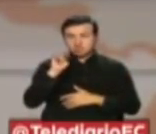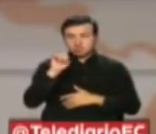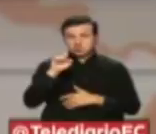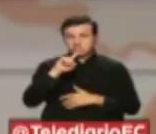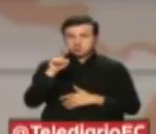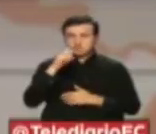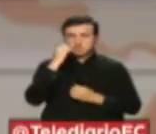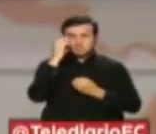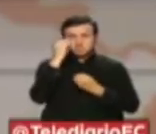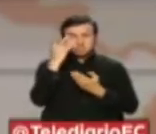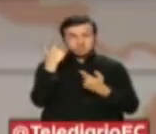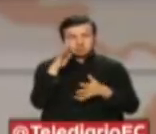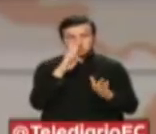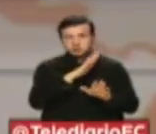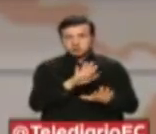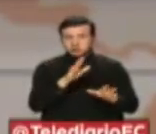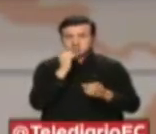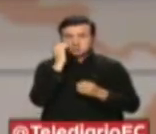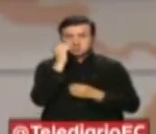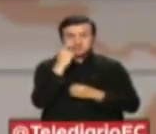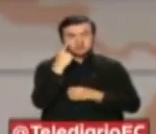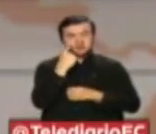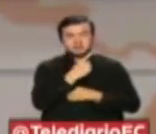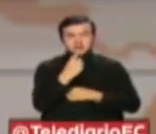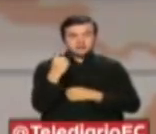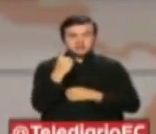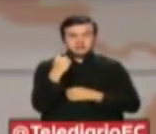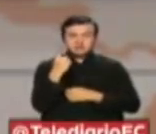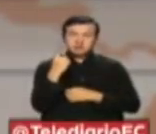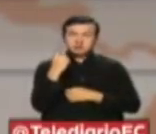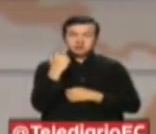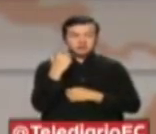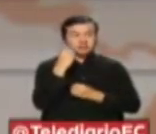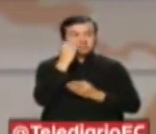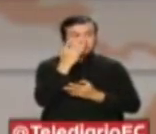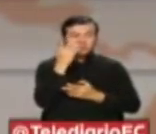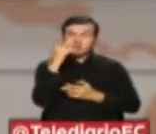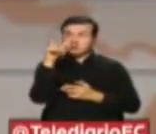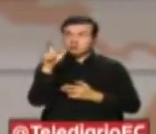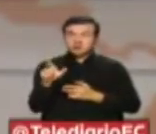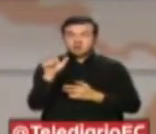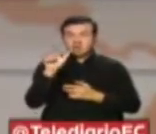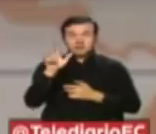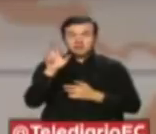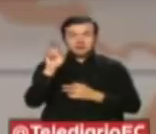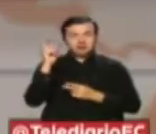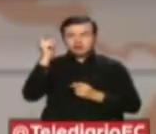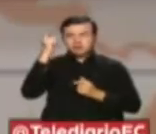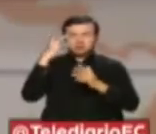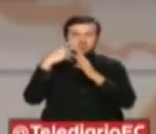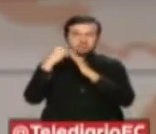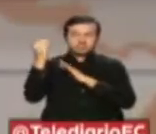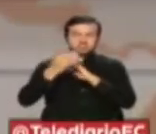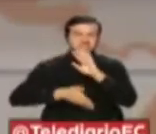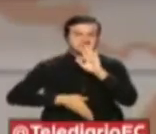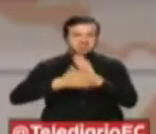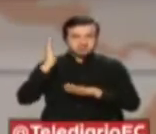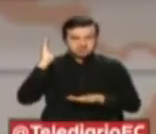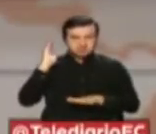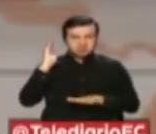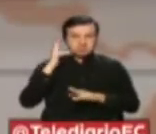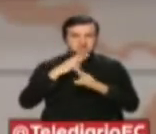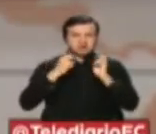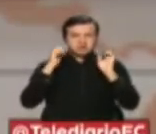a decir lo que quería decir y obviamente provocó la huída prófuga rápida y hasta cínica del